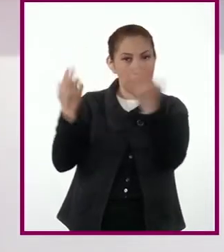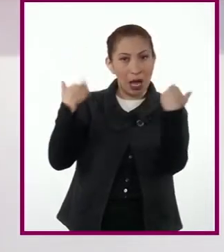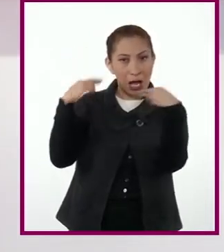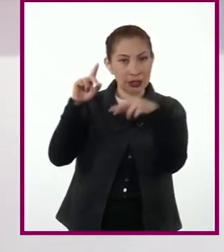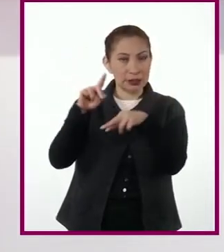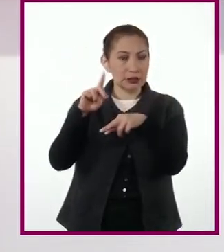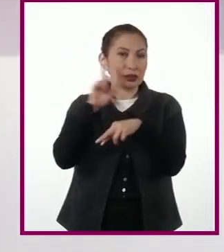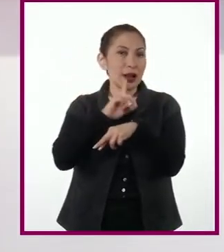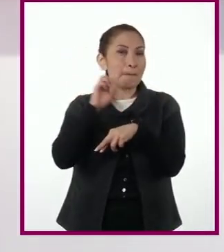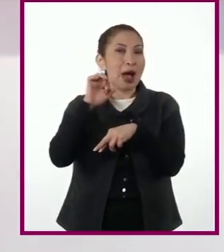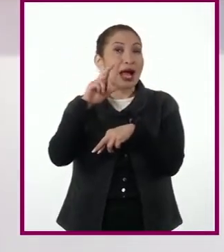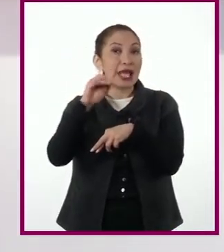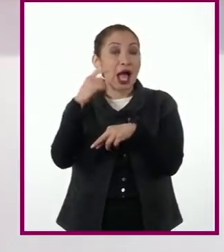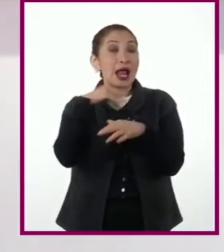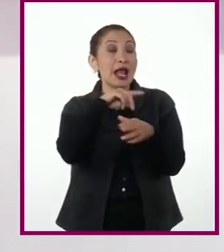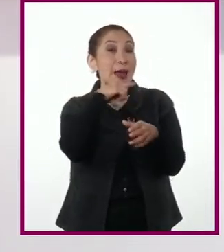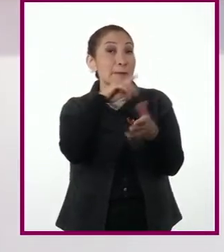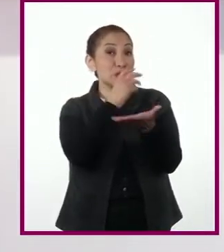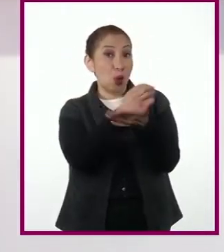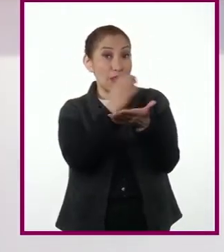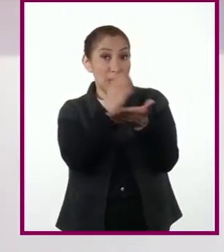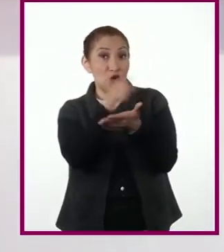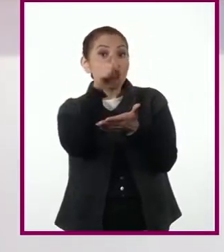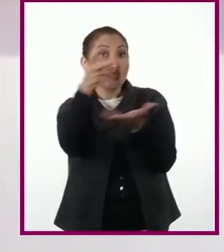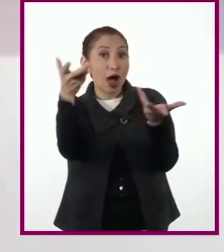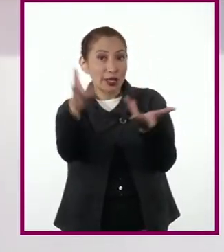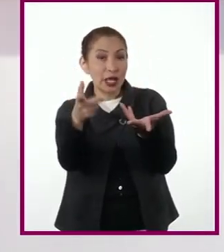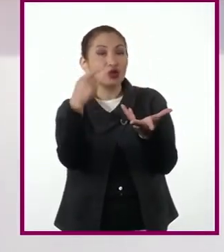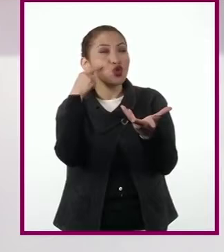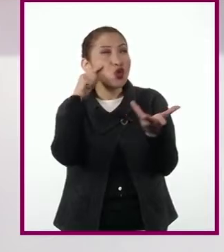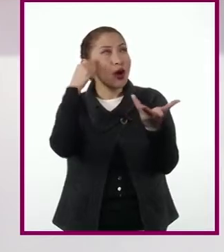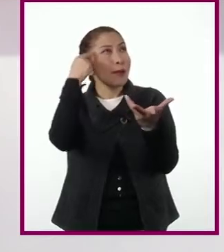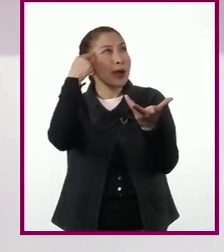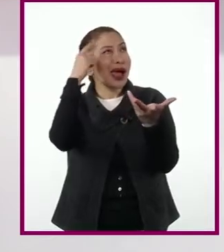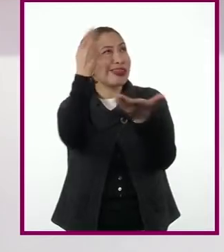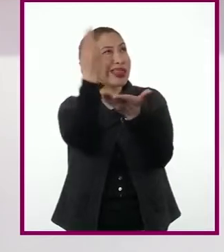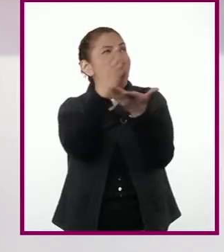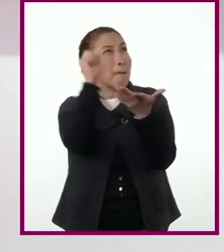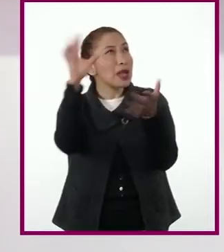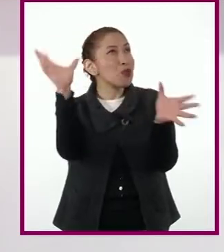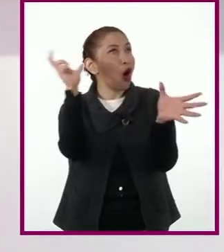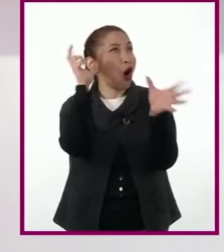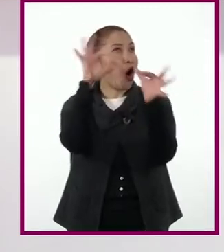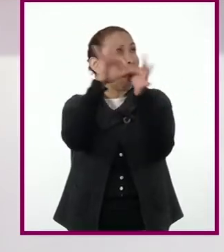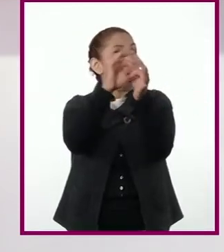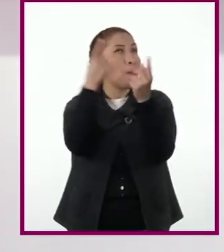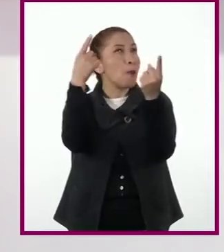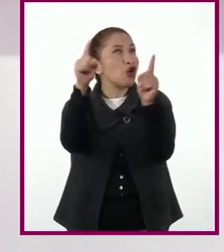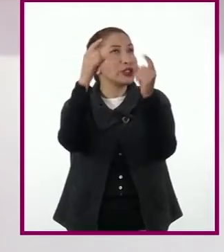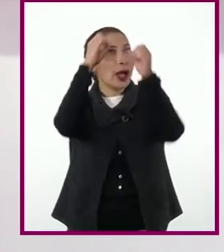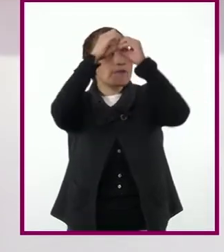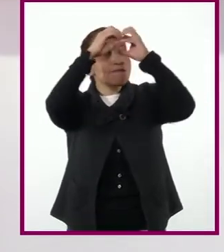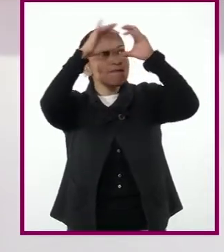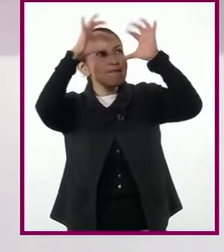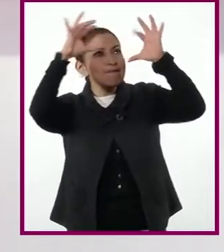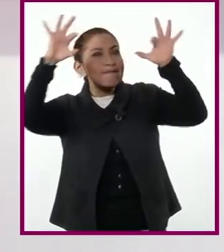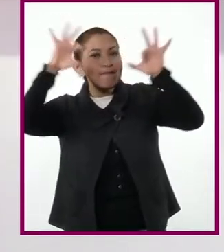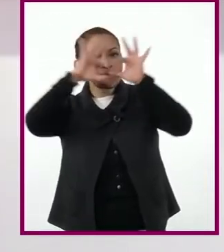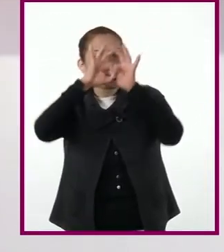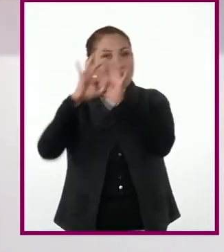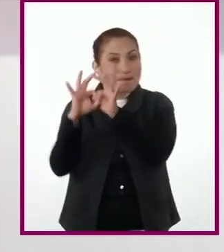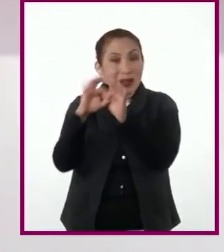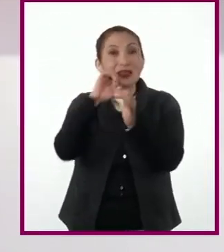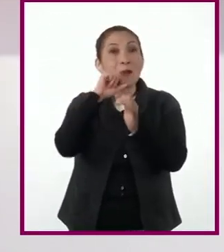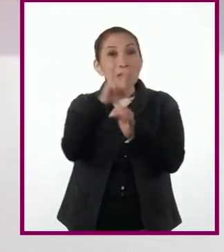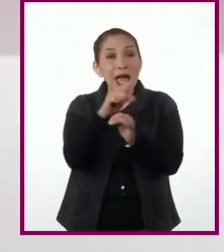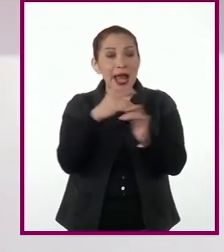maestra María. Tomen su lápiz y su libreta y traten de convertir en dibujos aquellas imágenes que les pasen por su mente, así